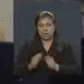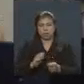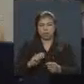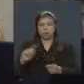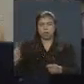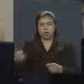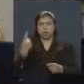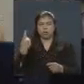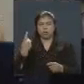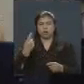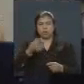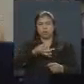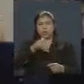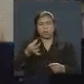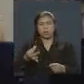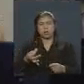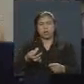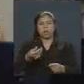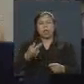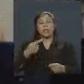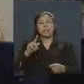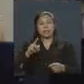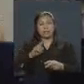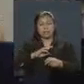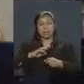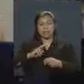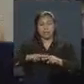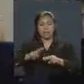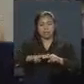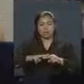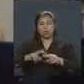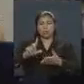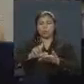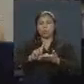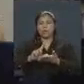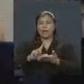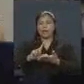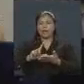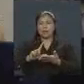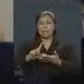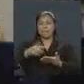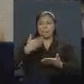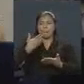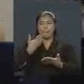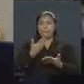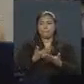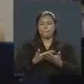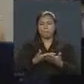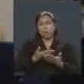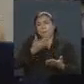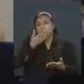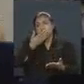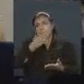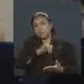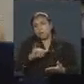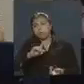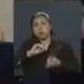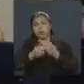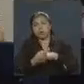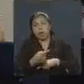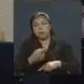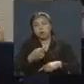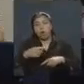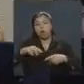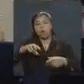primera etapa se señaló que se construiría un museo de sitio. Posteriormente, se estimó que era más adecuado un parque arqueológico,